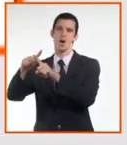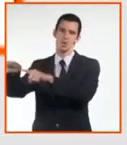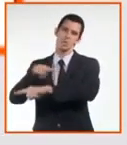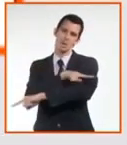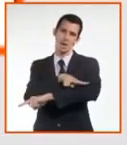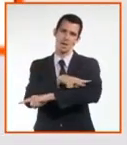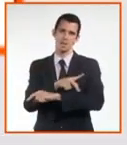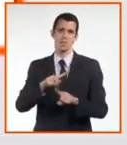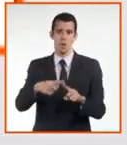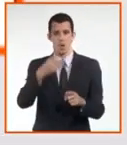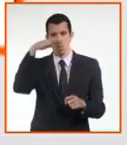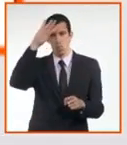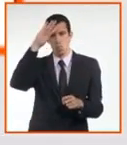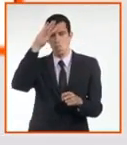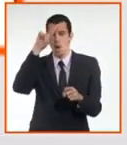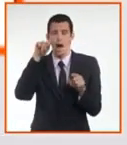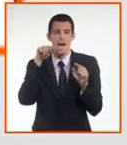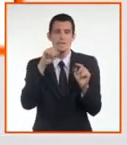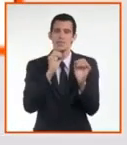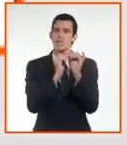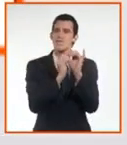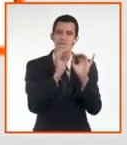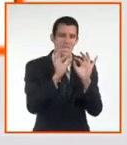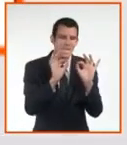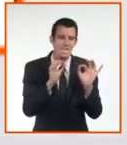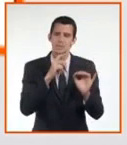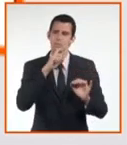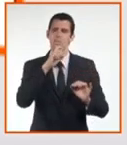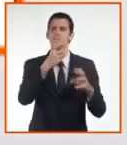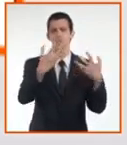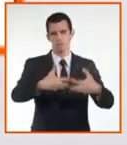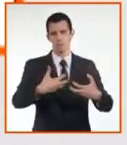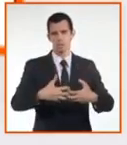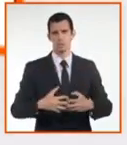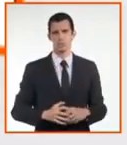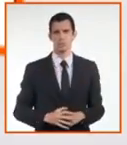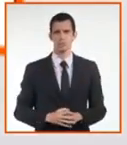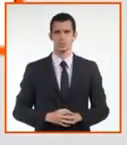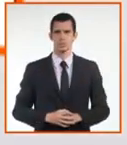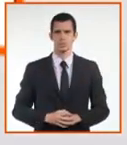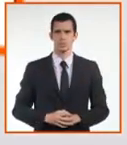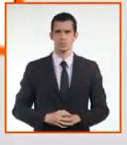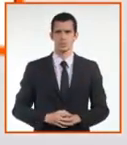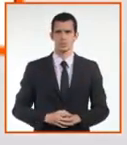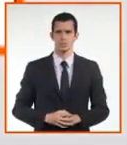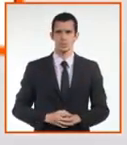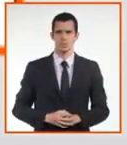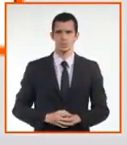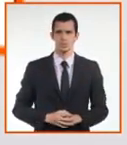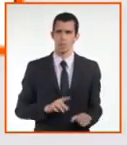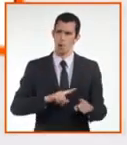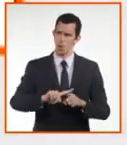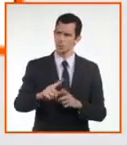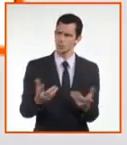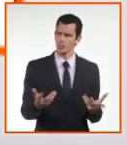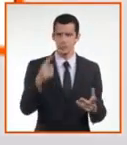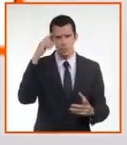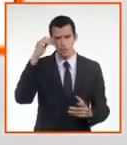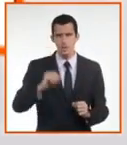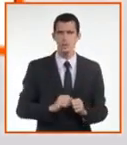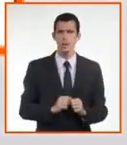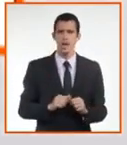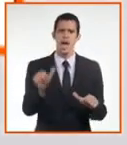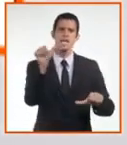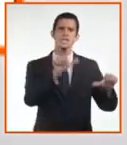ministerio de industria con respecto al programa de sustitución de materias primas es un programa